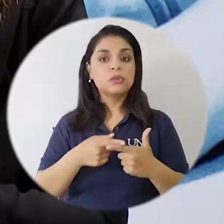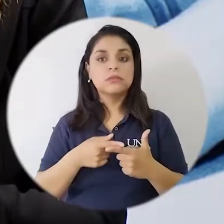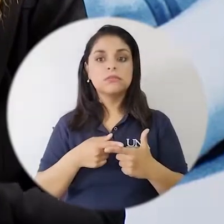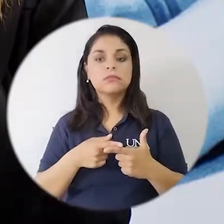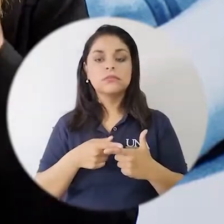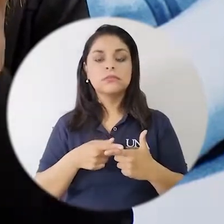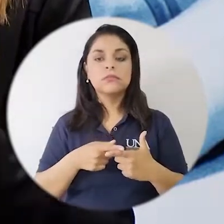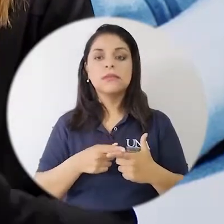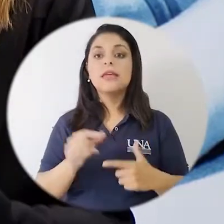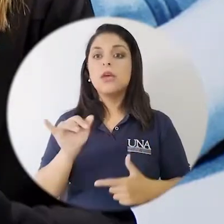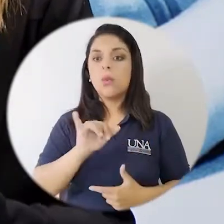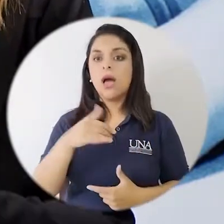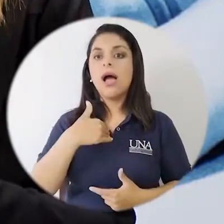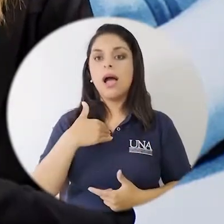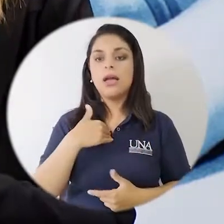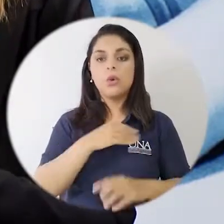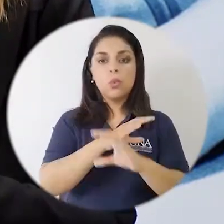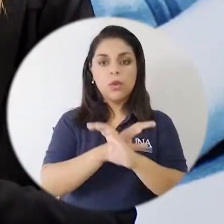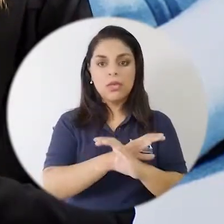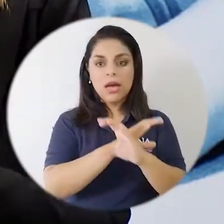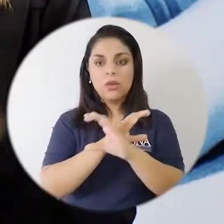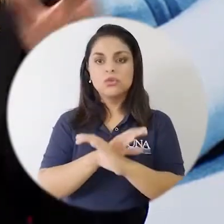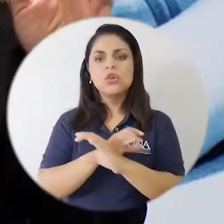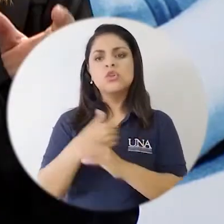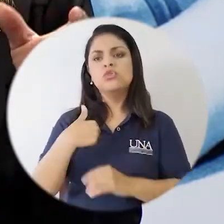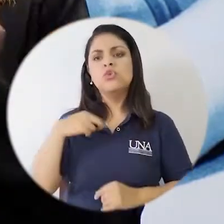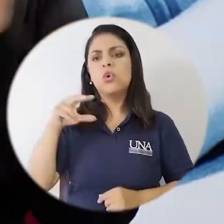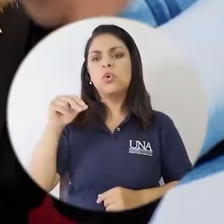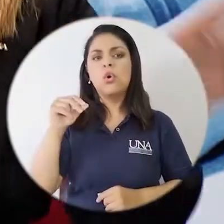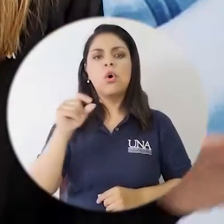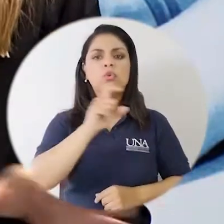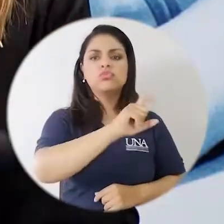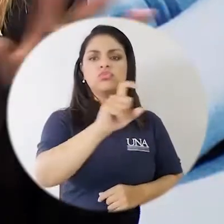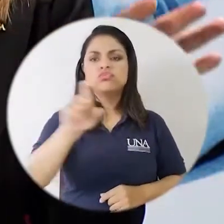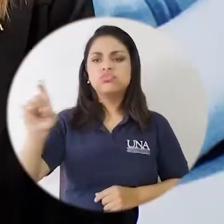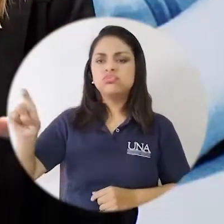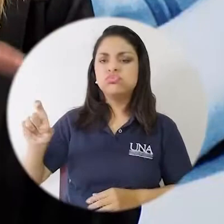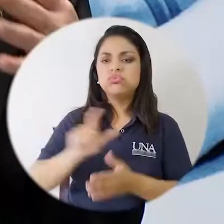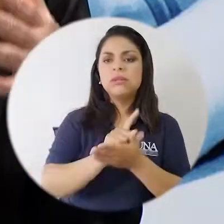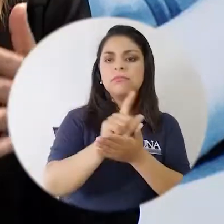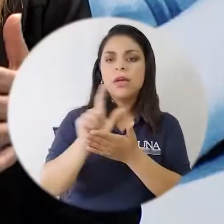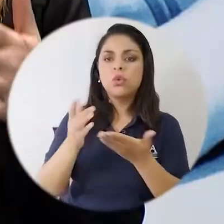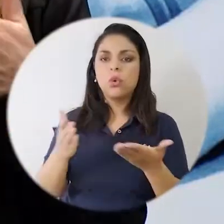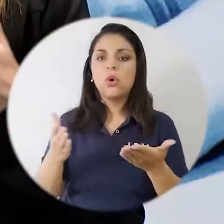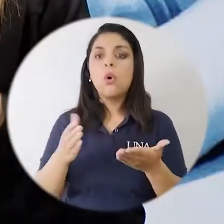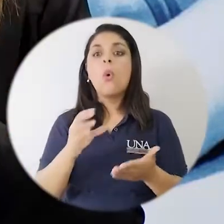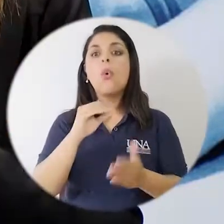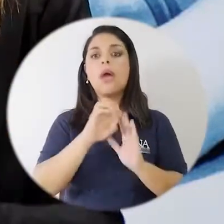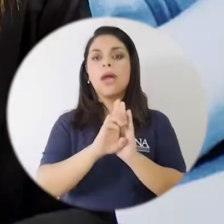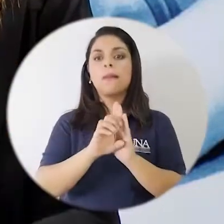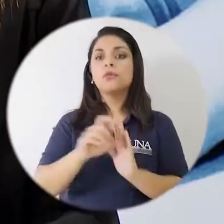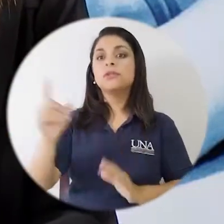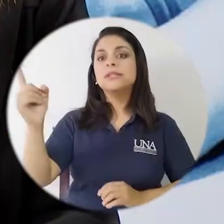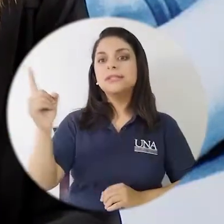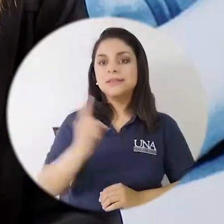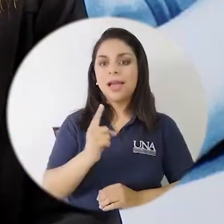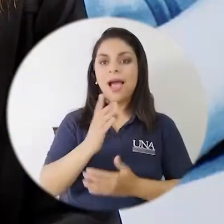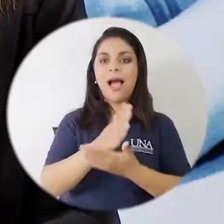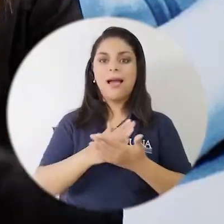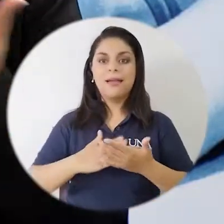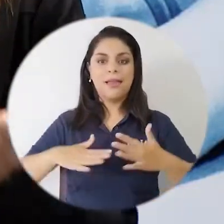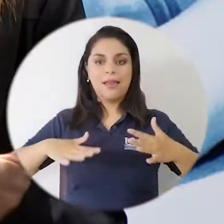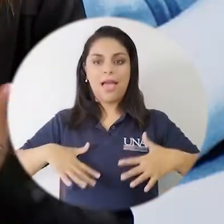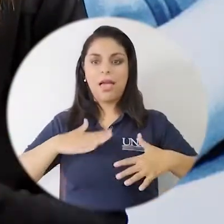no tenga ciertos cuidados. O sea, está bien, yo no voy a estar sanitizando todo, pero al menos si llega gente que no es de